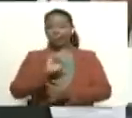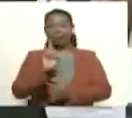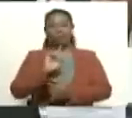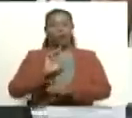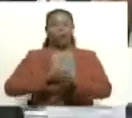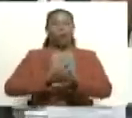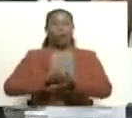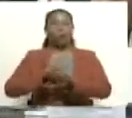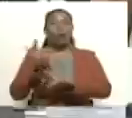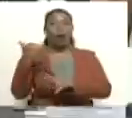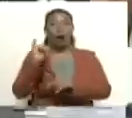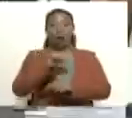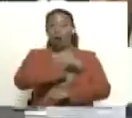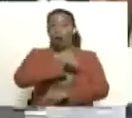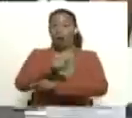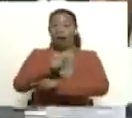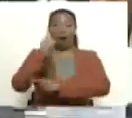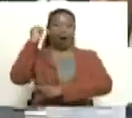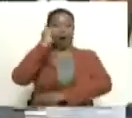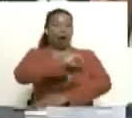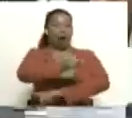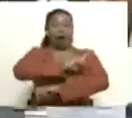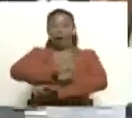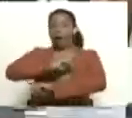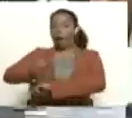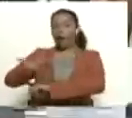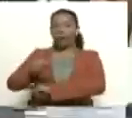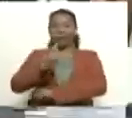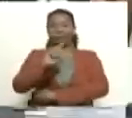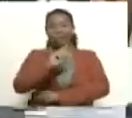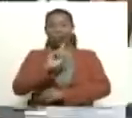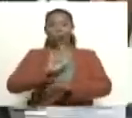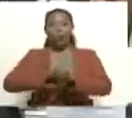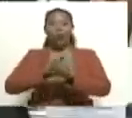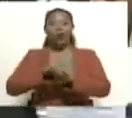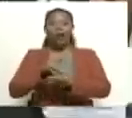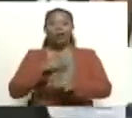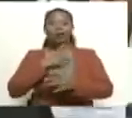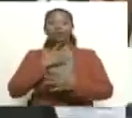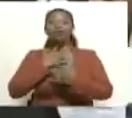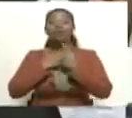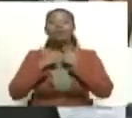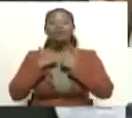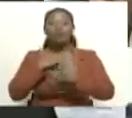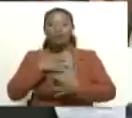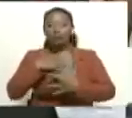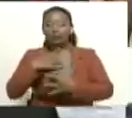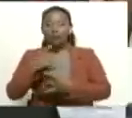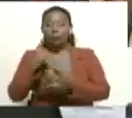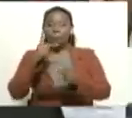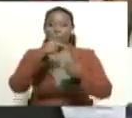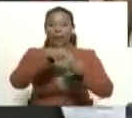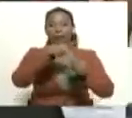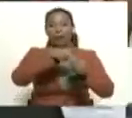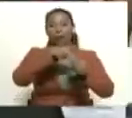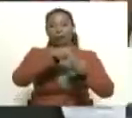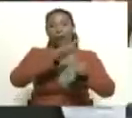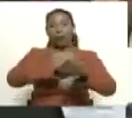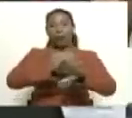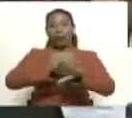una dictadura, sino por el petróleo. Que el